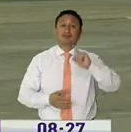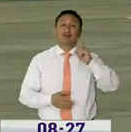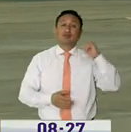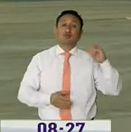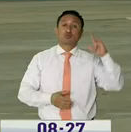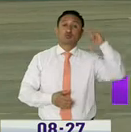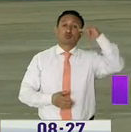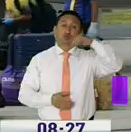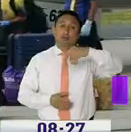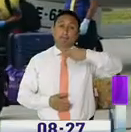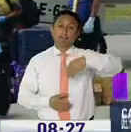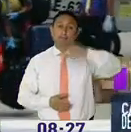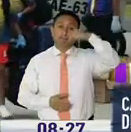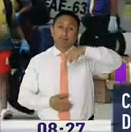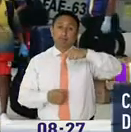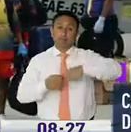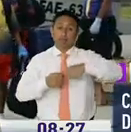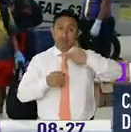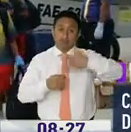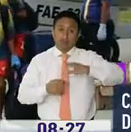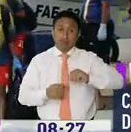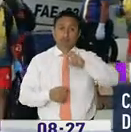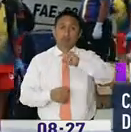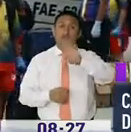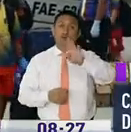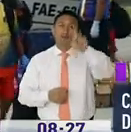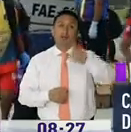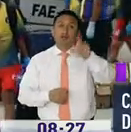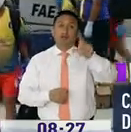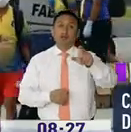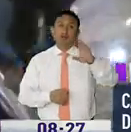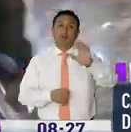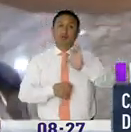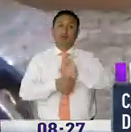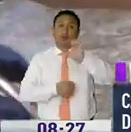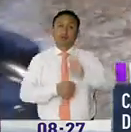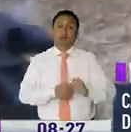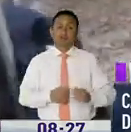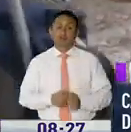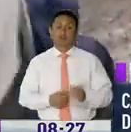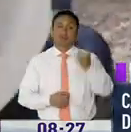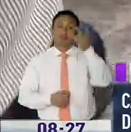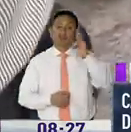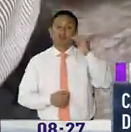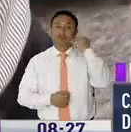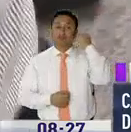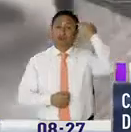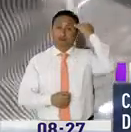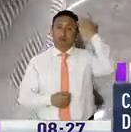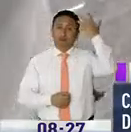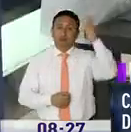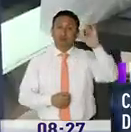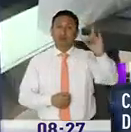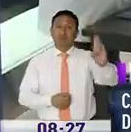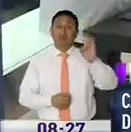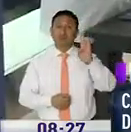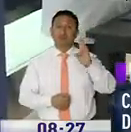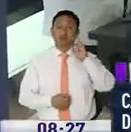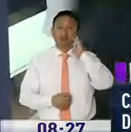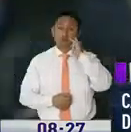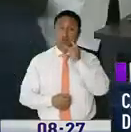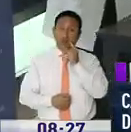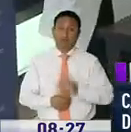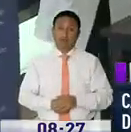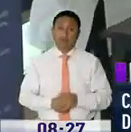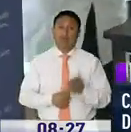humanitario llegó este miércoles a Quito desde México con 24 pasajeros ecuatorianos, 17 adultos y 7 menores de edad. El Ministerio